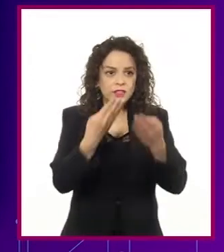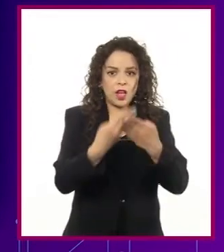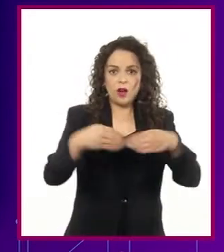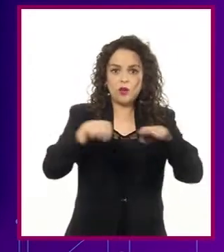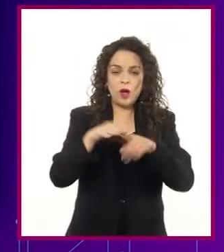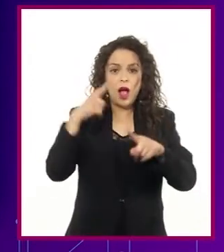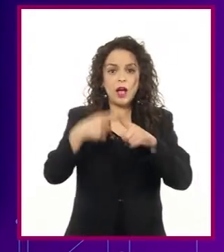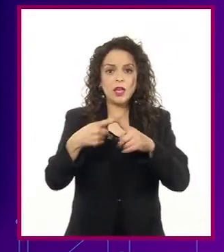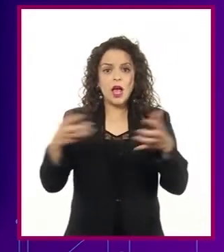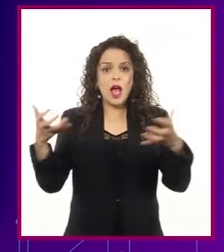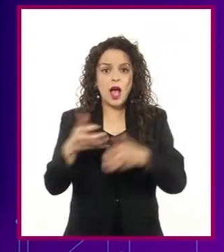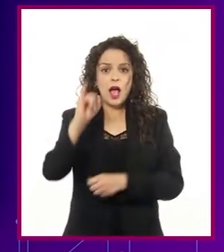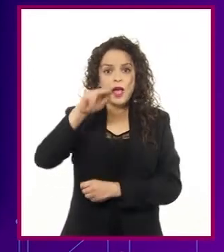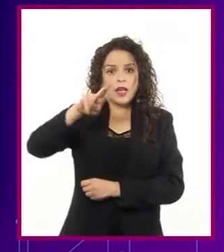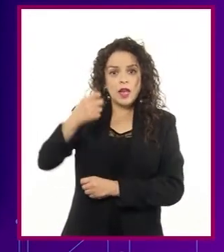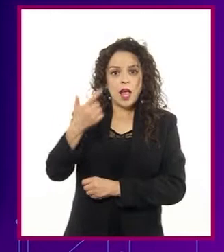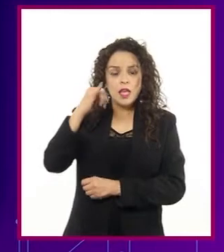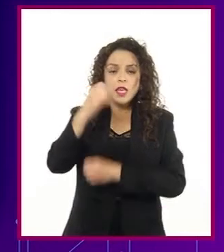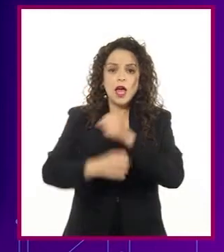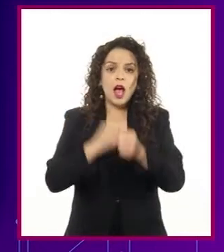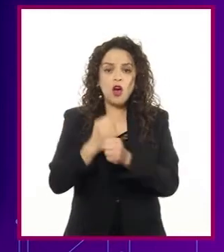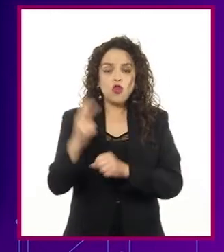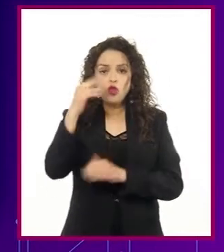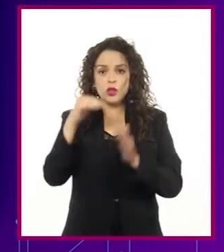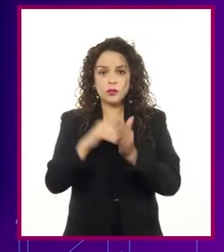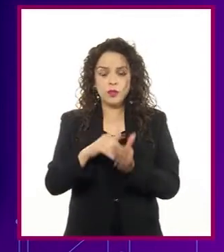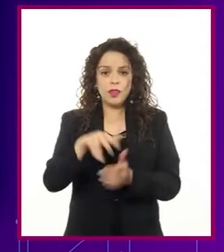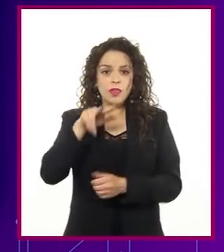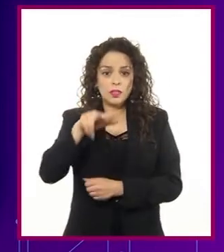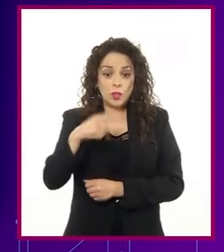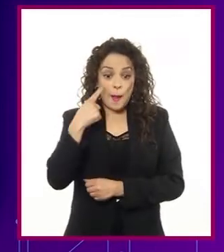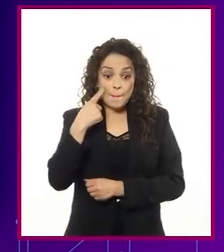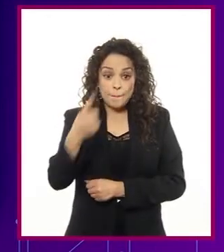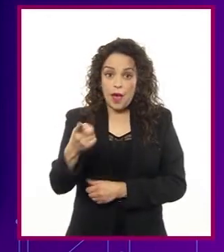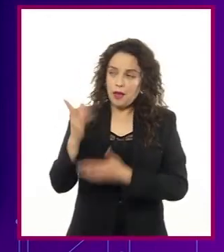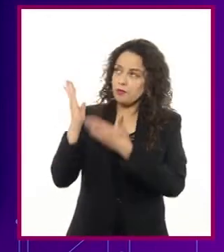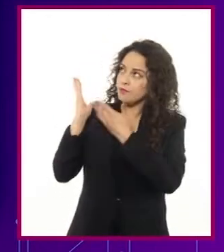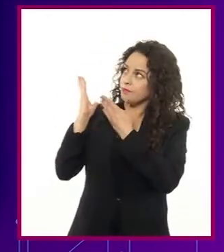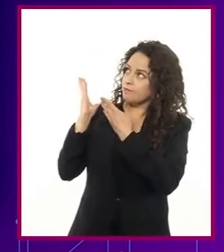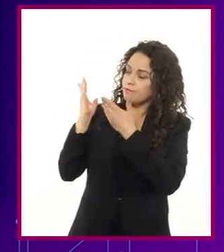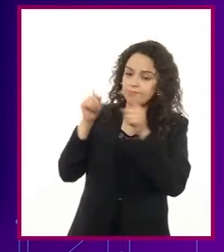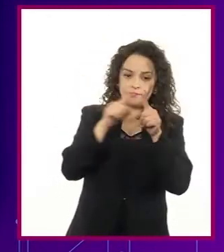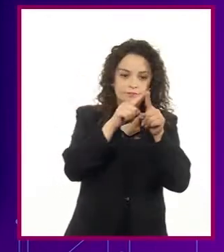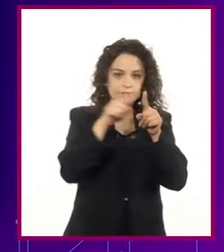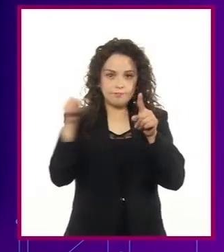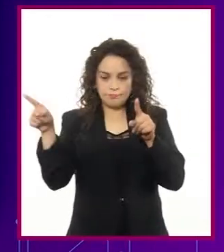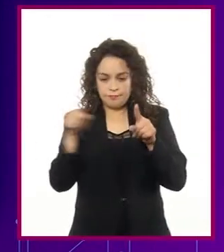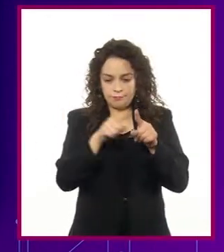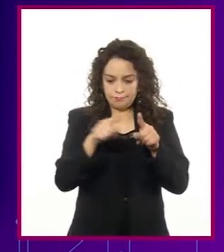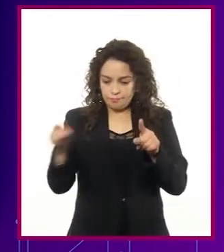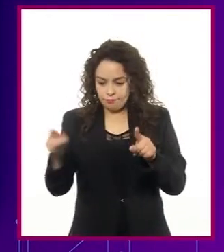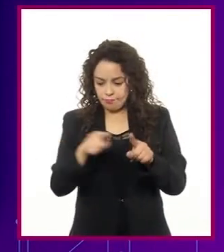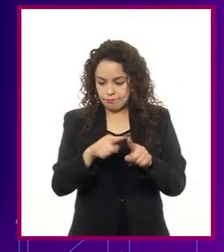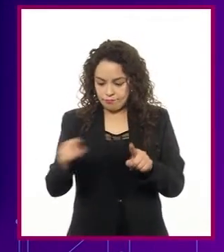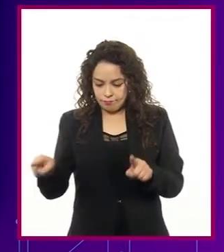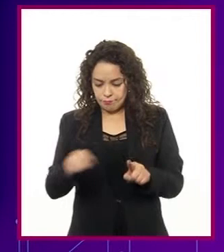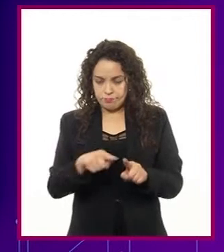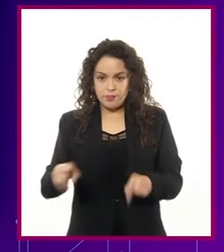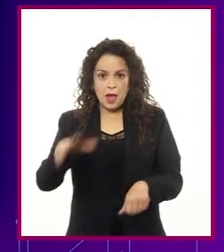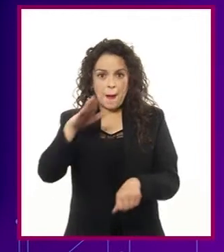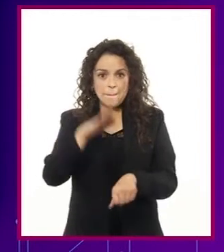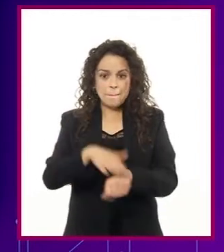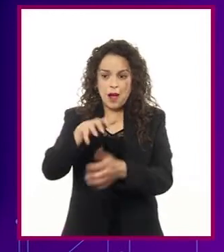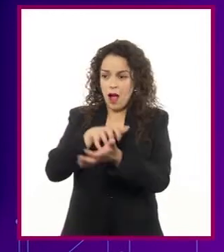INEGI en 2018. Observen la gráfica. ¿Cuál es el rubro que generó un mayor